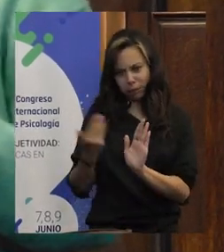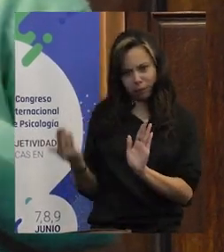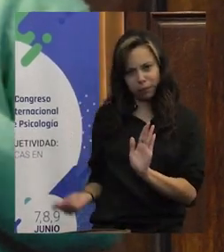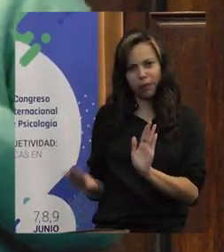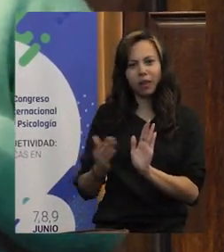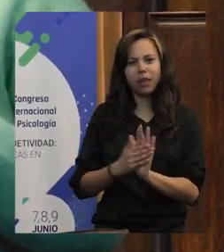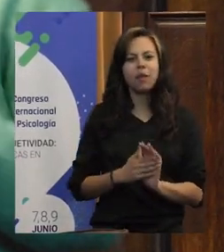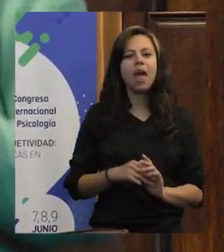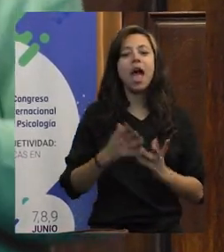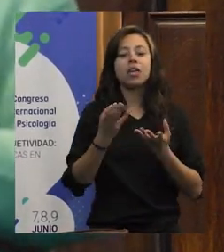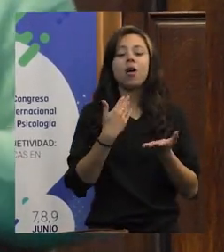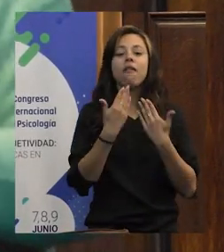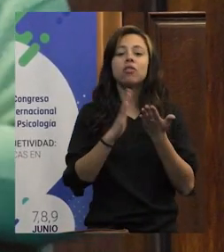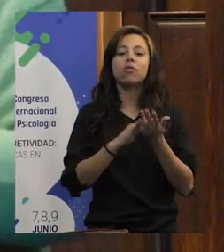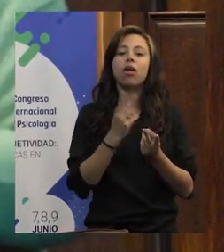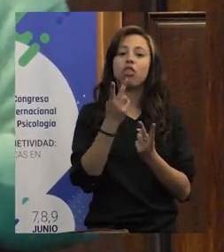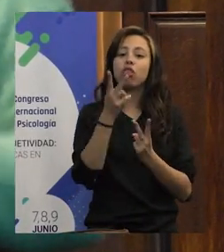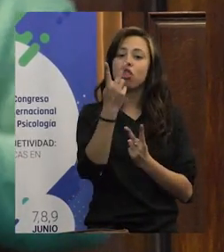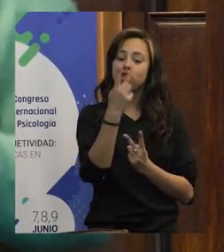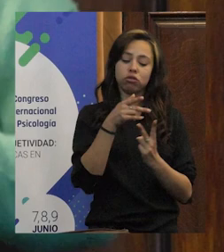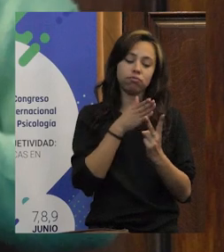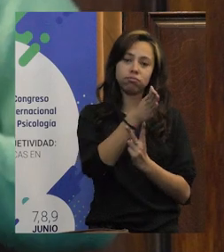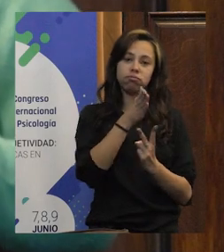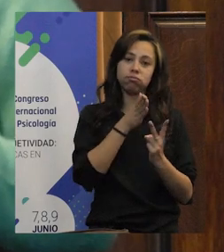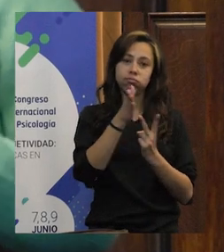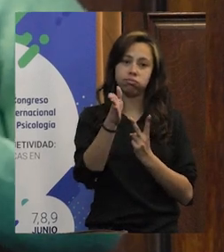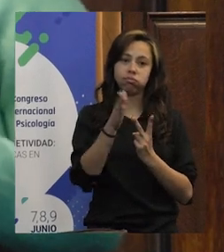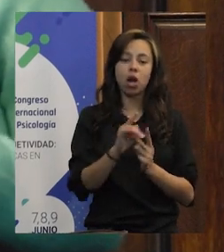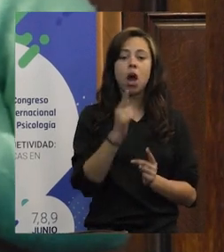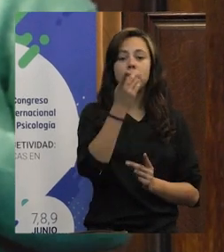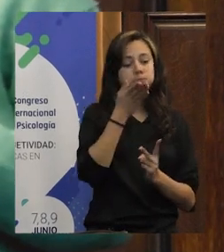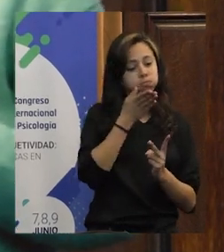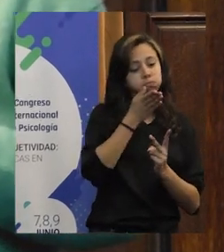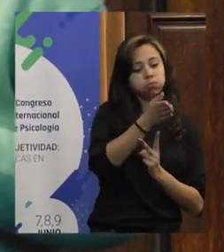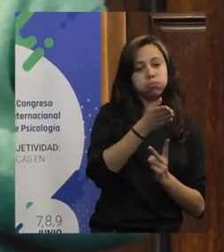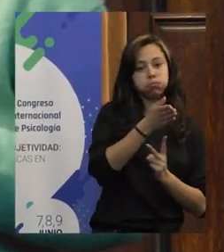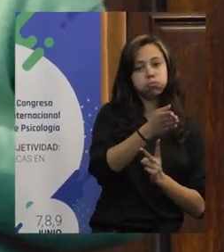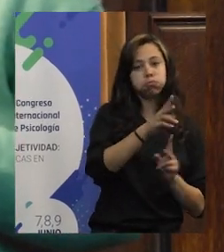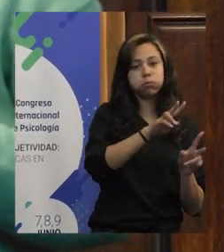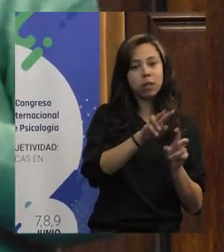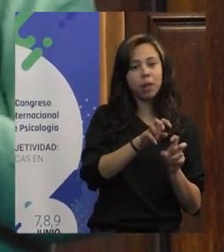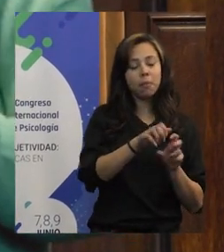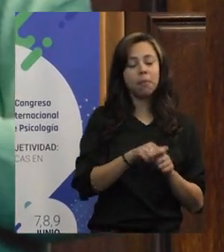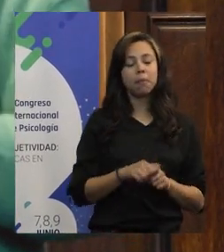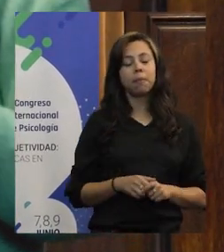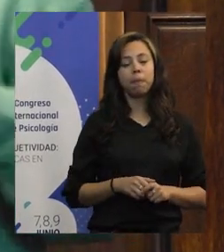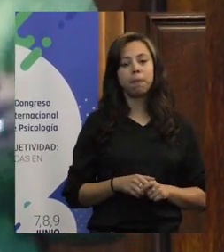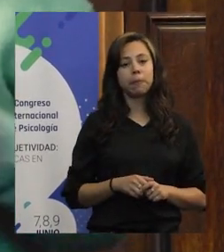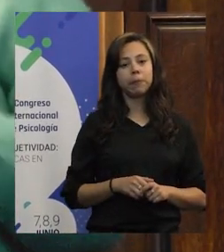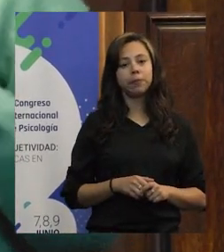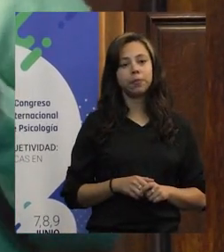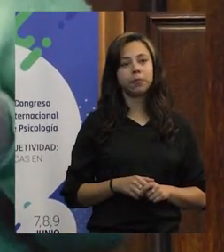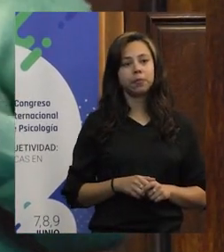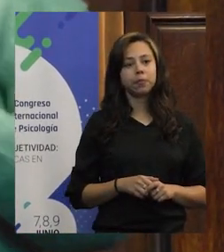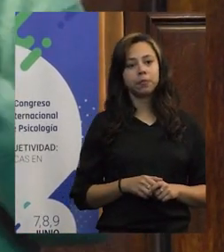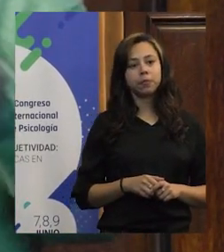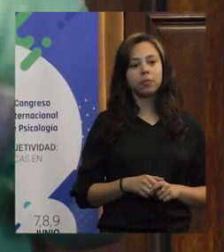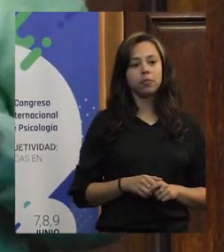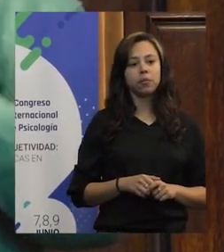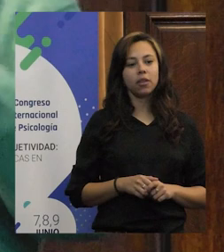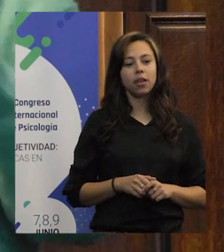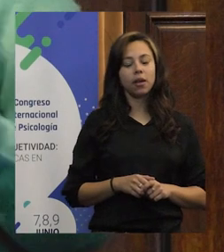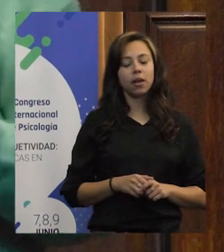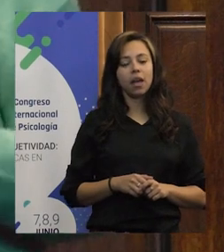hacer referencia a dos aspectos. Un primer aspecto, que es el que un poco